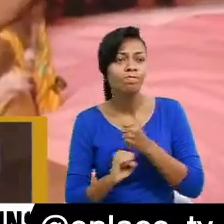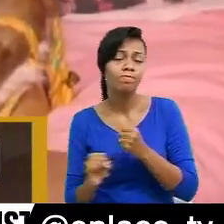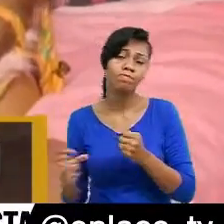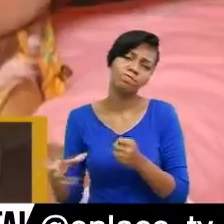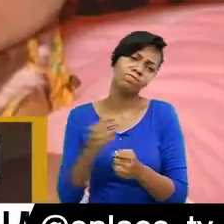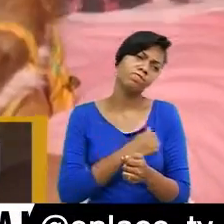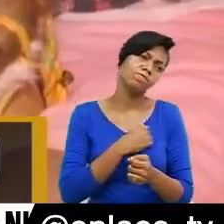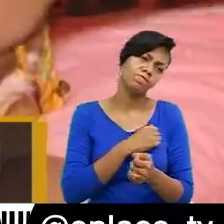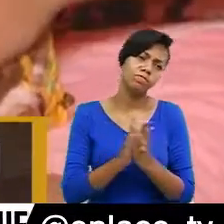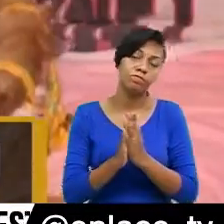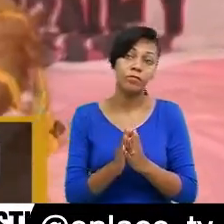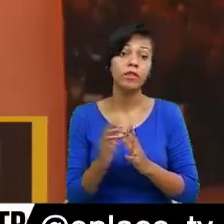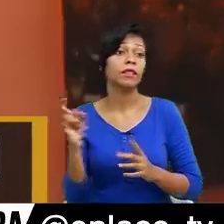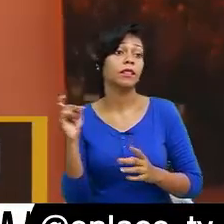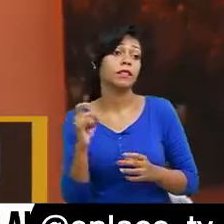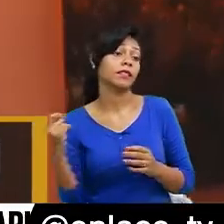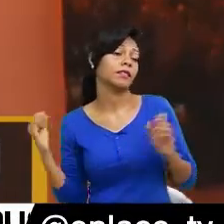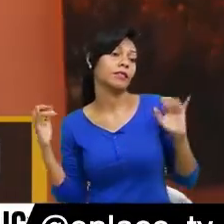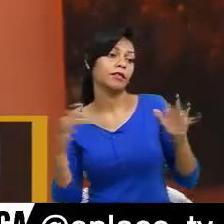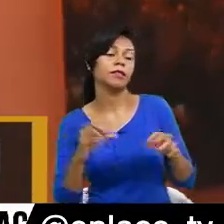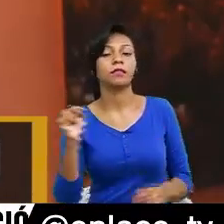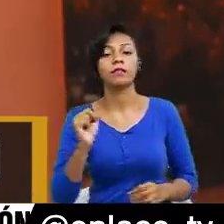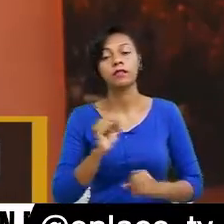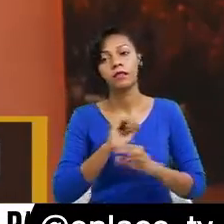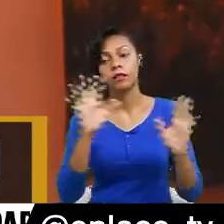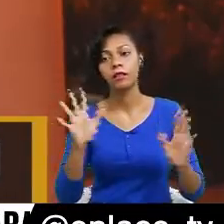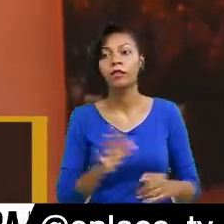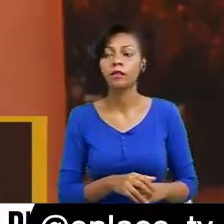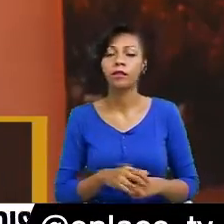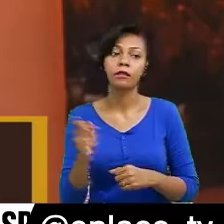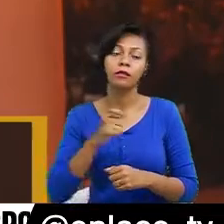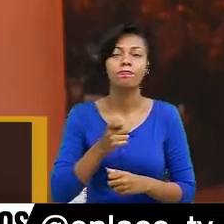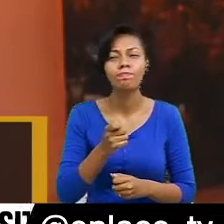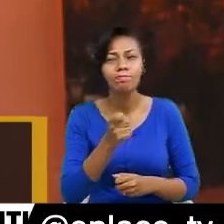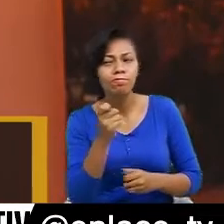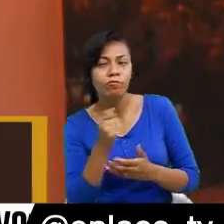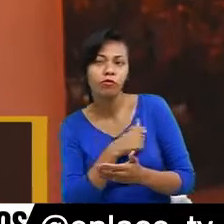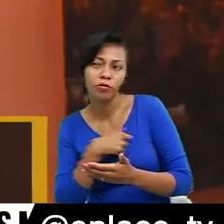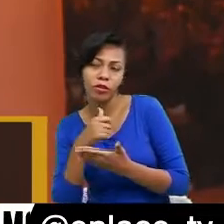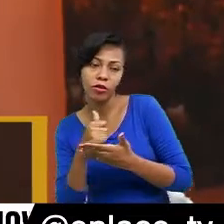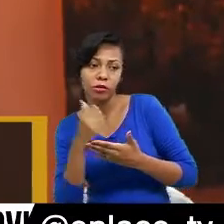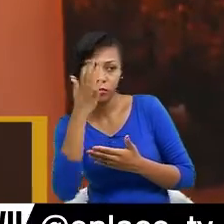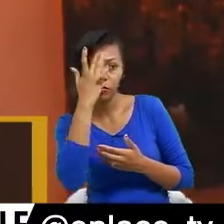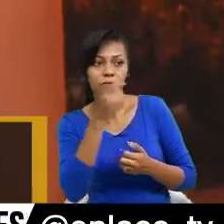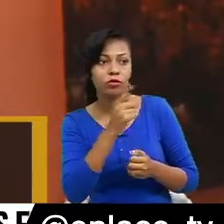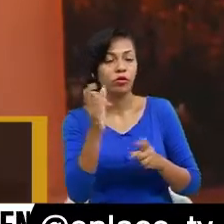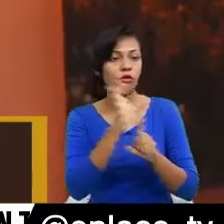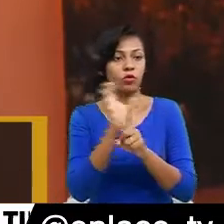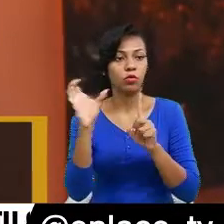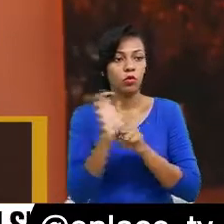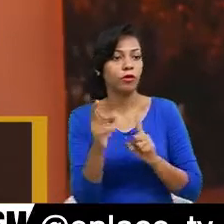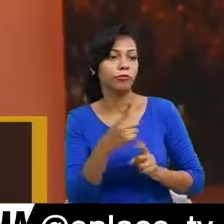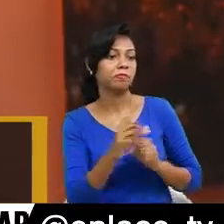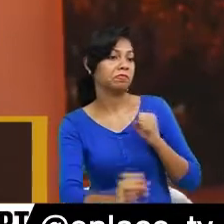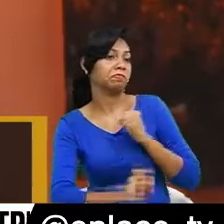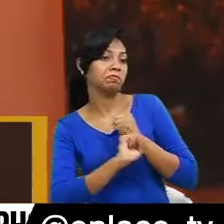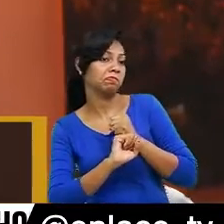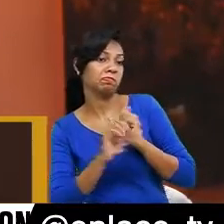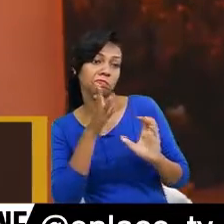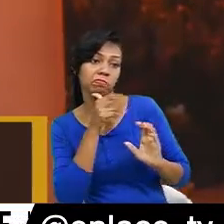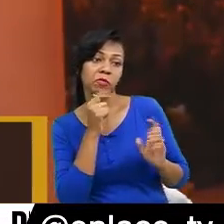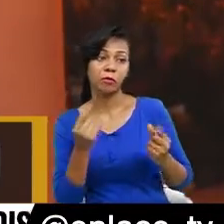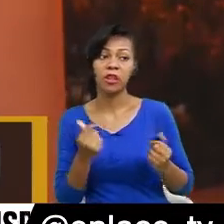Festival Nacional. Sí, nos tocó poner la totuma porque desafortunadamente para estas cosas de la cultura no hay plata, pero